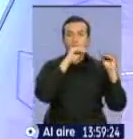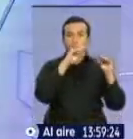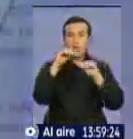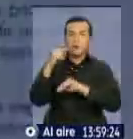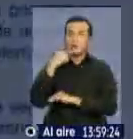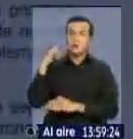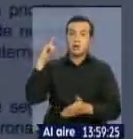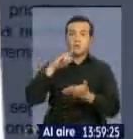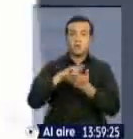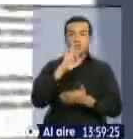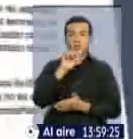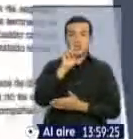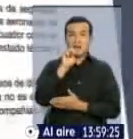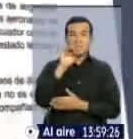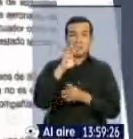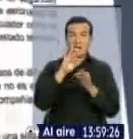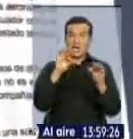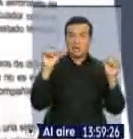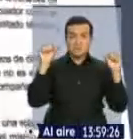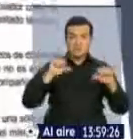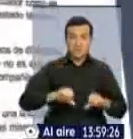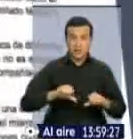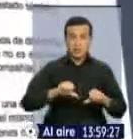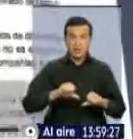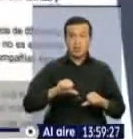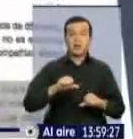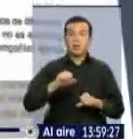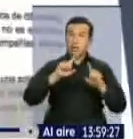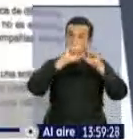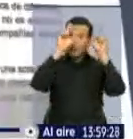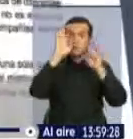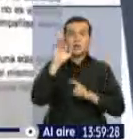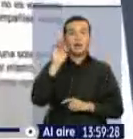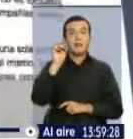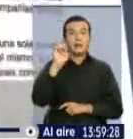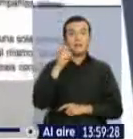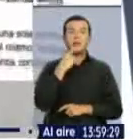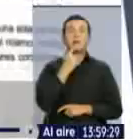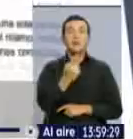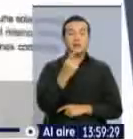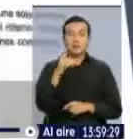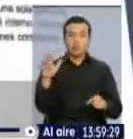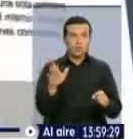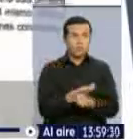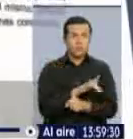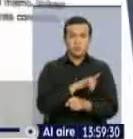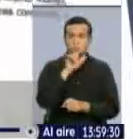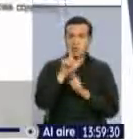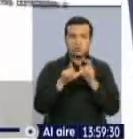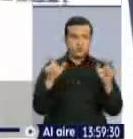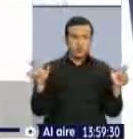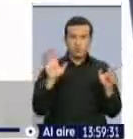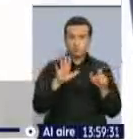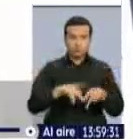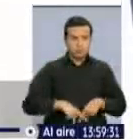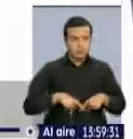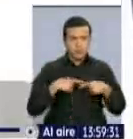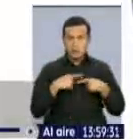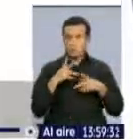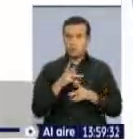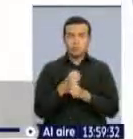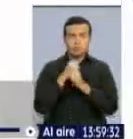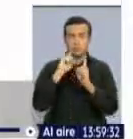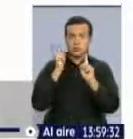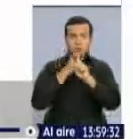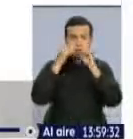aviones de TAM están en pésimo estado, la empresa, a través de un comunicado, aclara que la integridad de sus pasajeros y de sus operaciones es